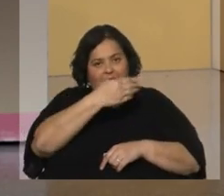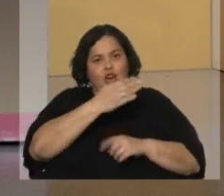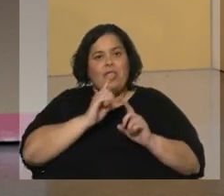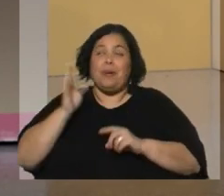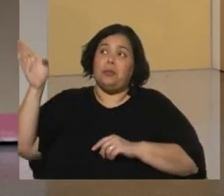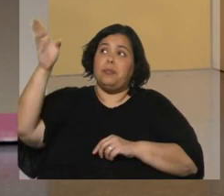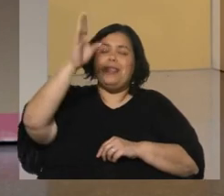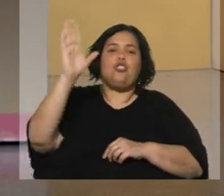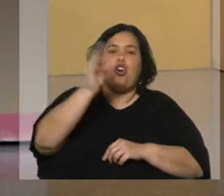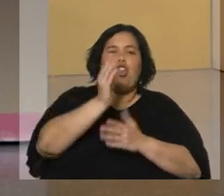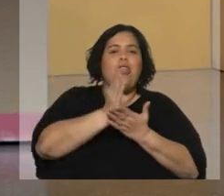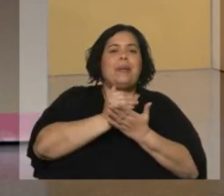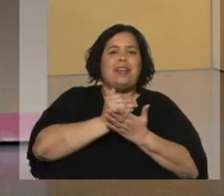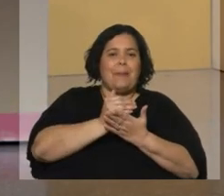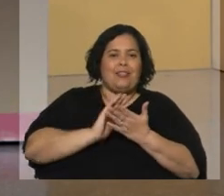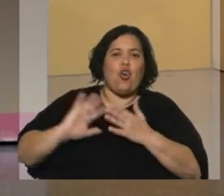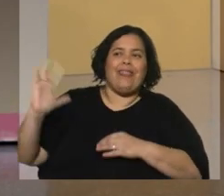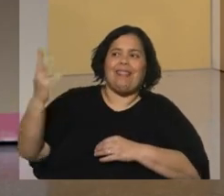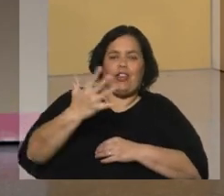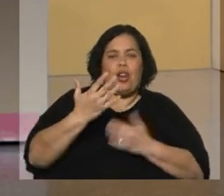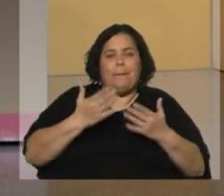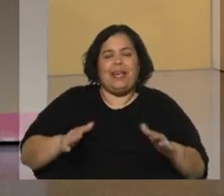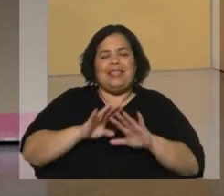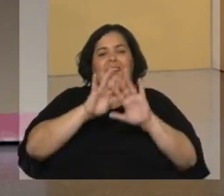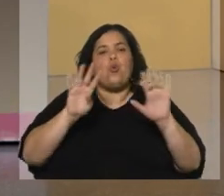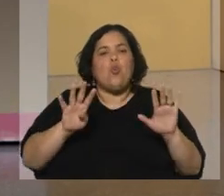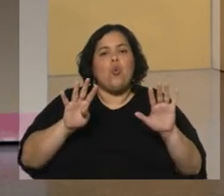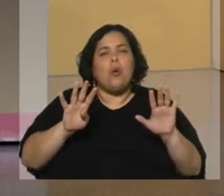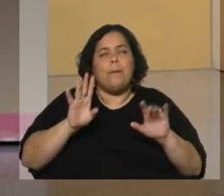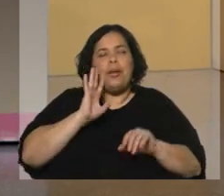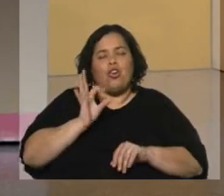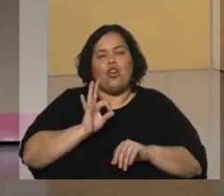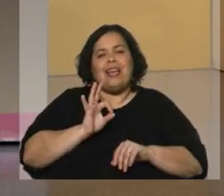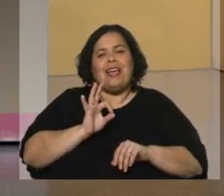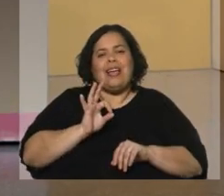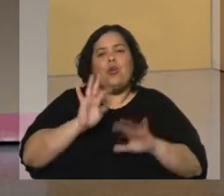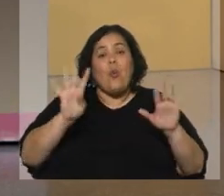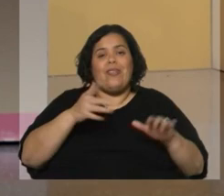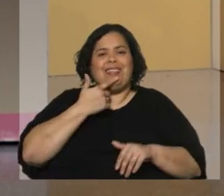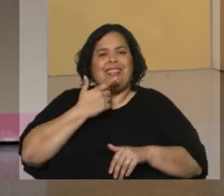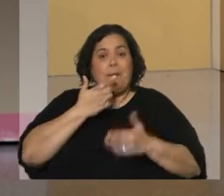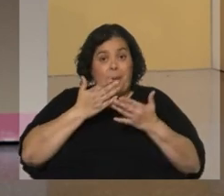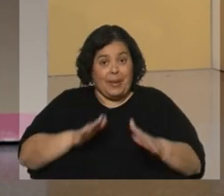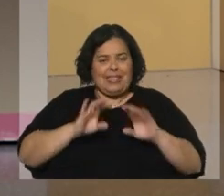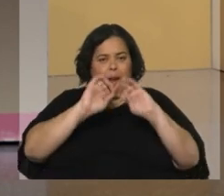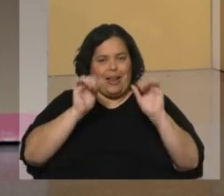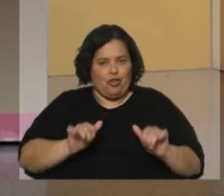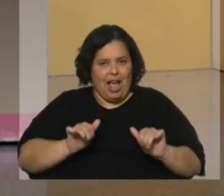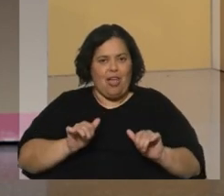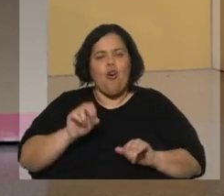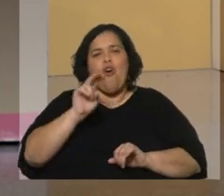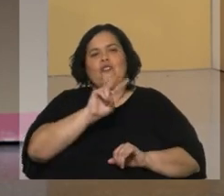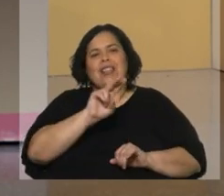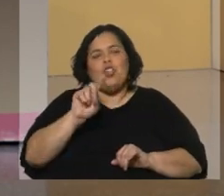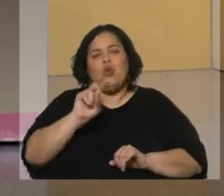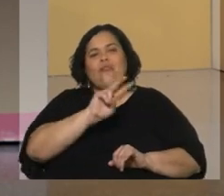todos los años en todos los departamentos que va a arrancar el nueve de octubre Perdón de septiembre en Maldonado después 21 y 22